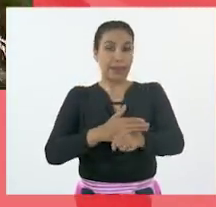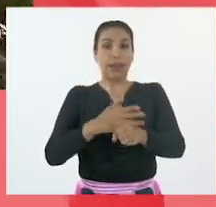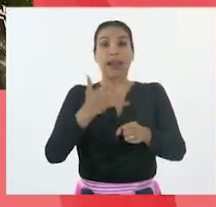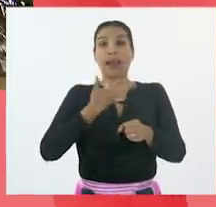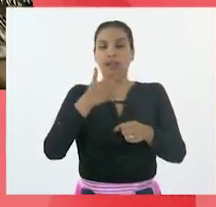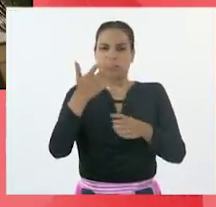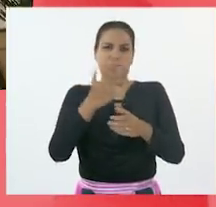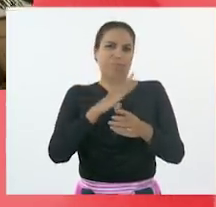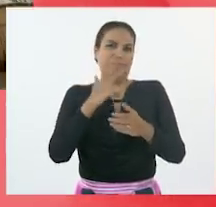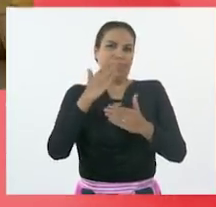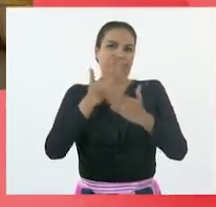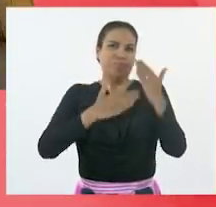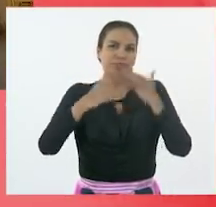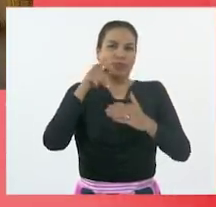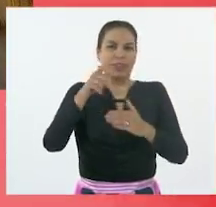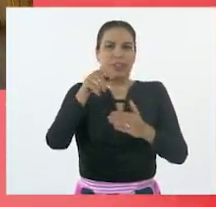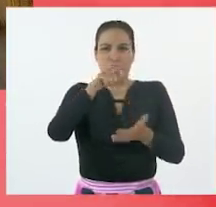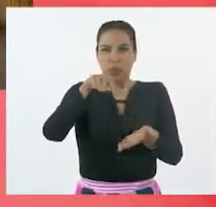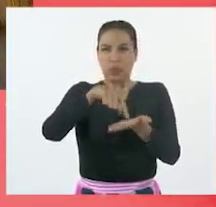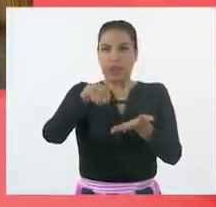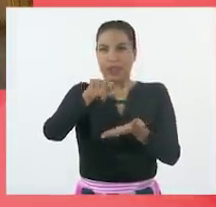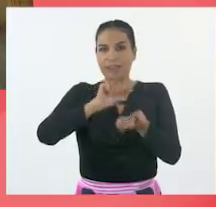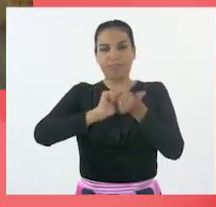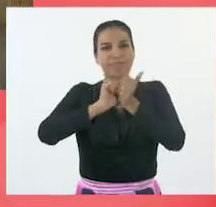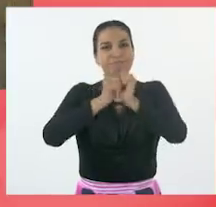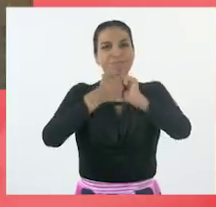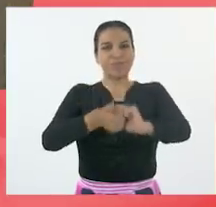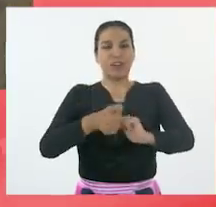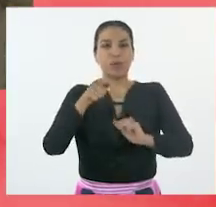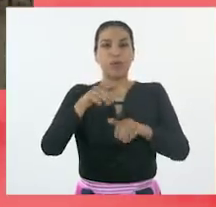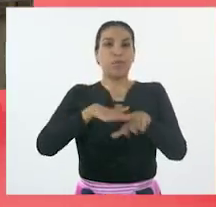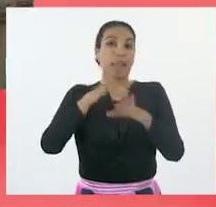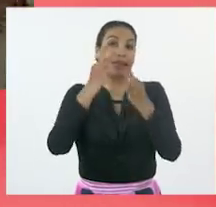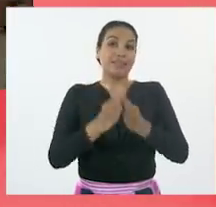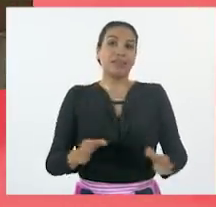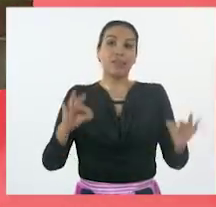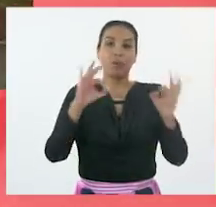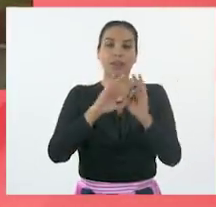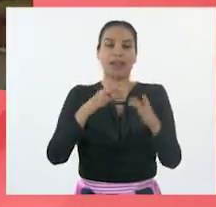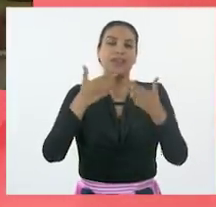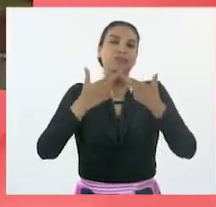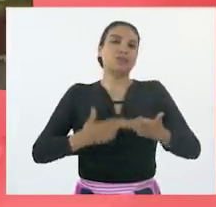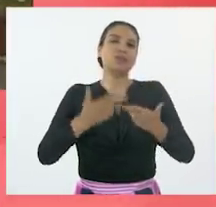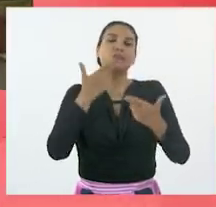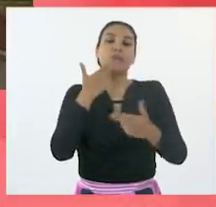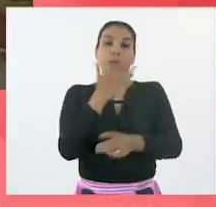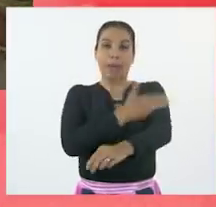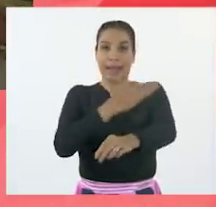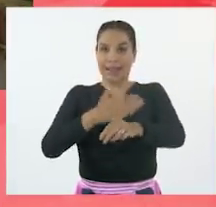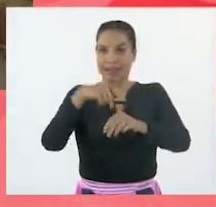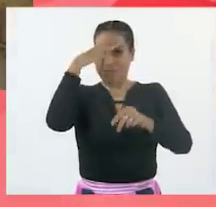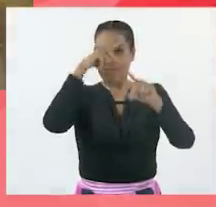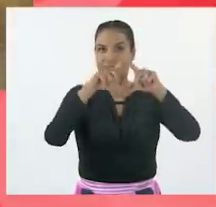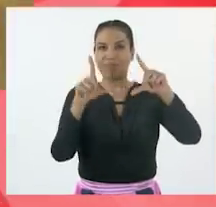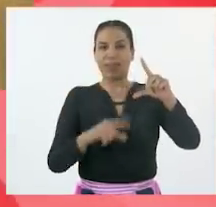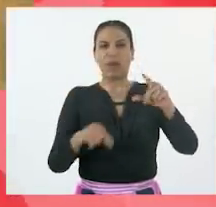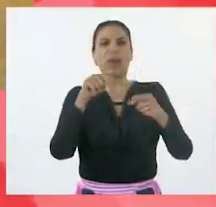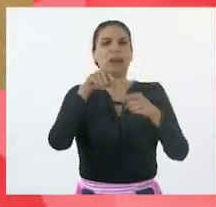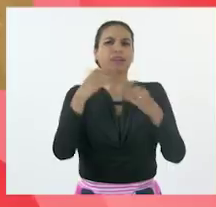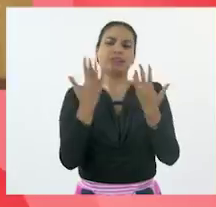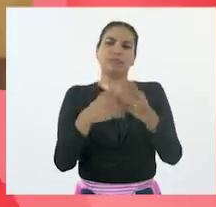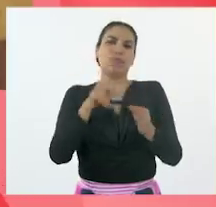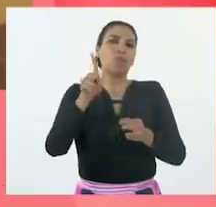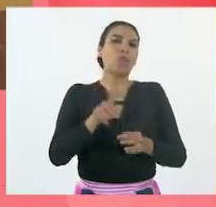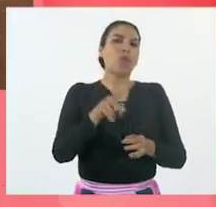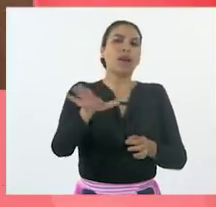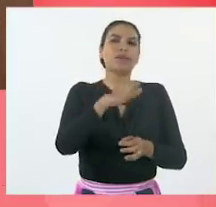tener tal auge que esta zona se convirtió en una de las más importantes abastecedoras de madera en México. Es también un